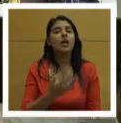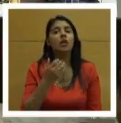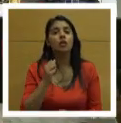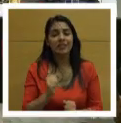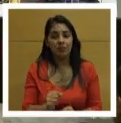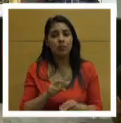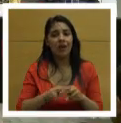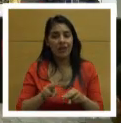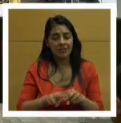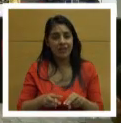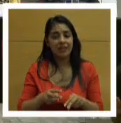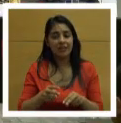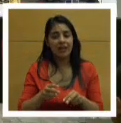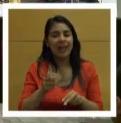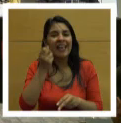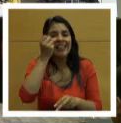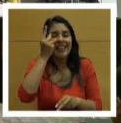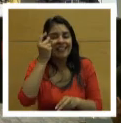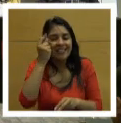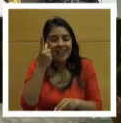hacer del derecho.